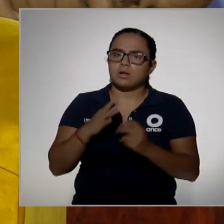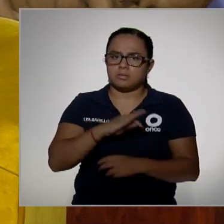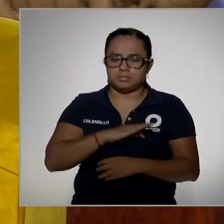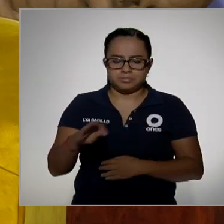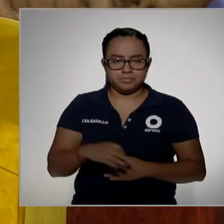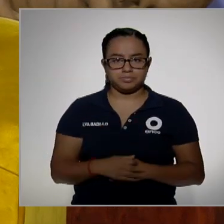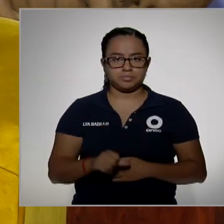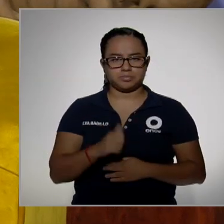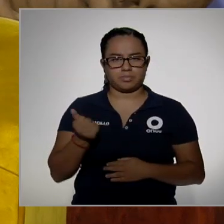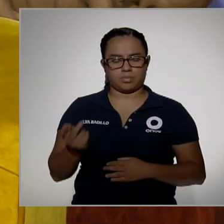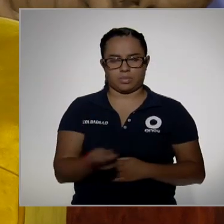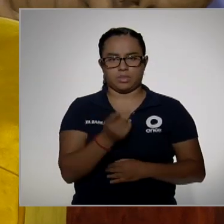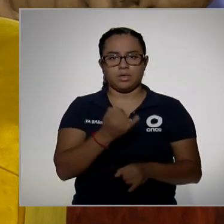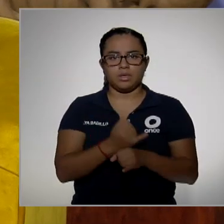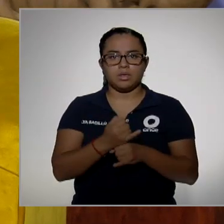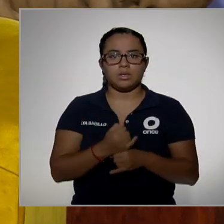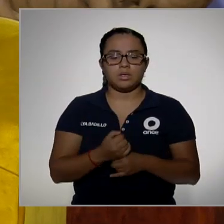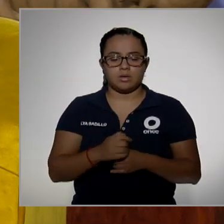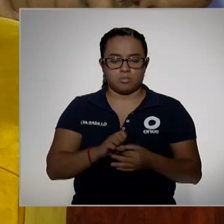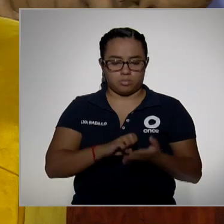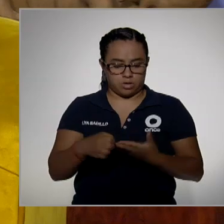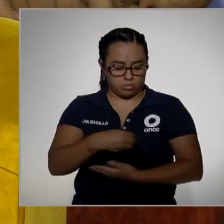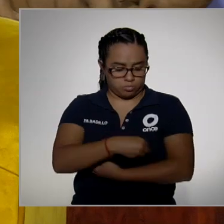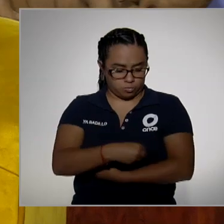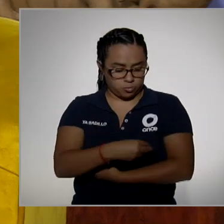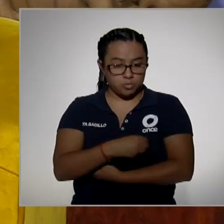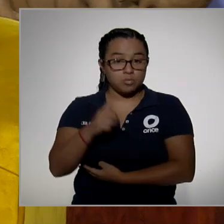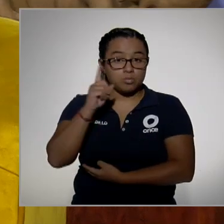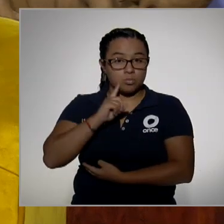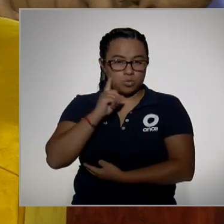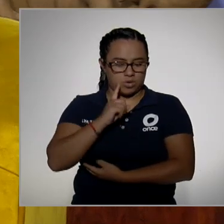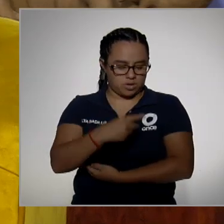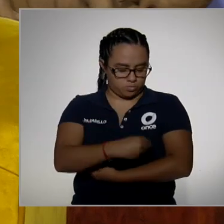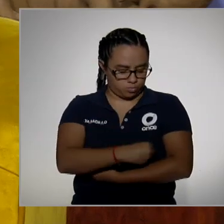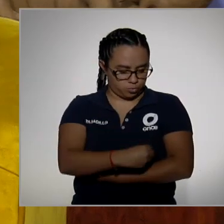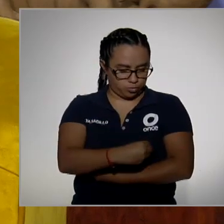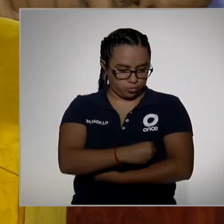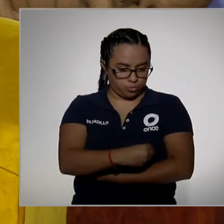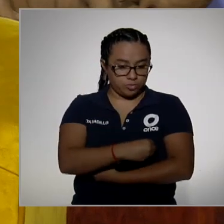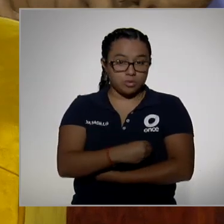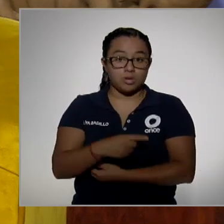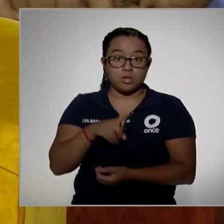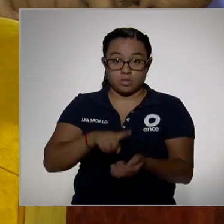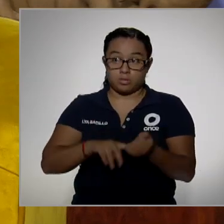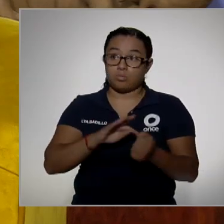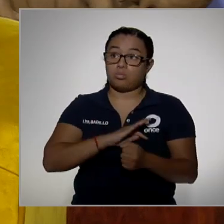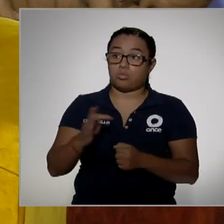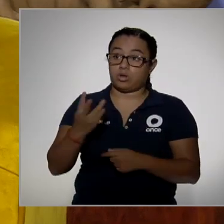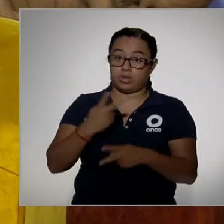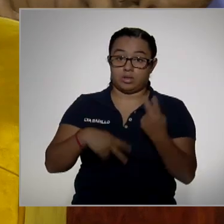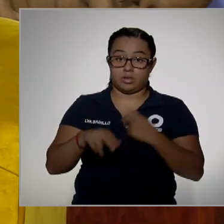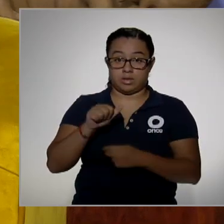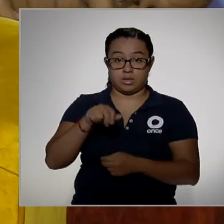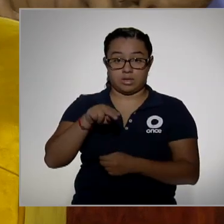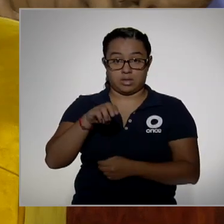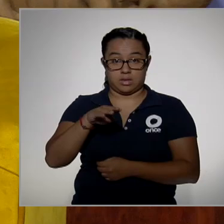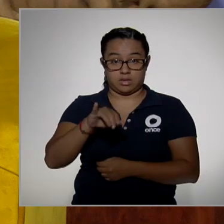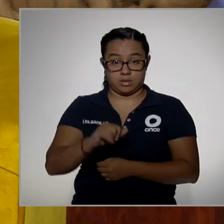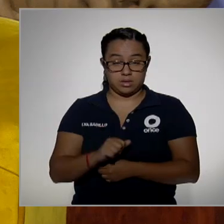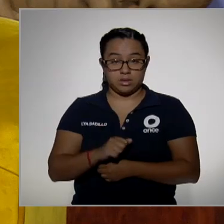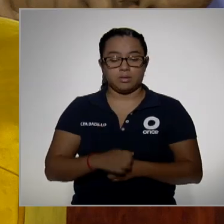también nos preguntan en las redes que hay con la lactancia si las mujeres están en periodo de lactancia están predispuestas a tener anemia